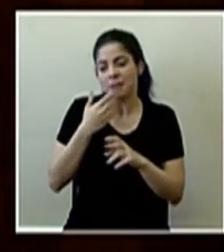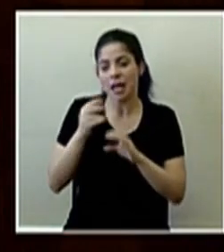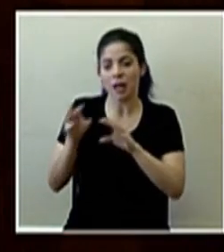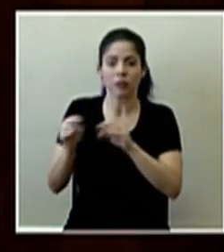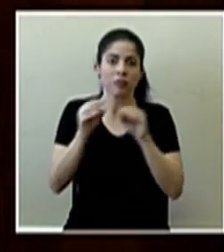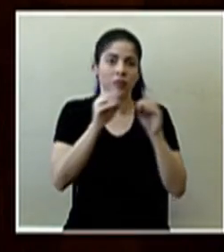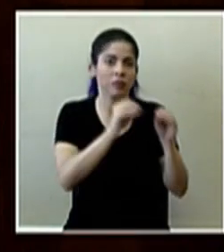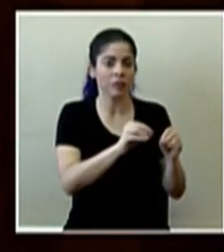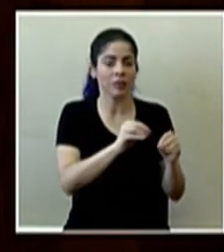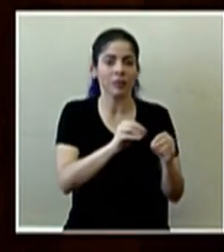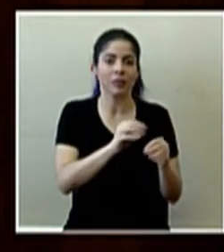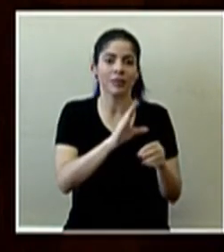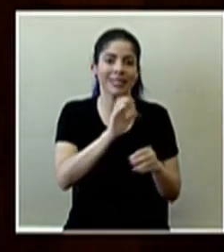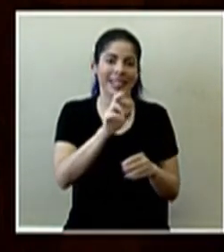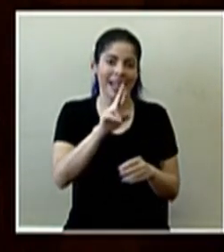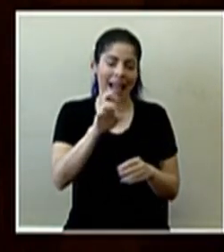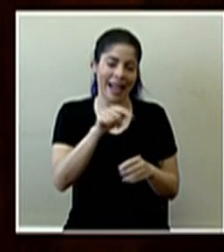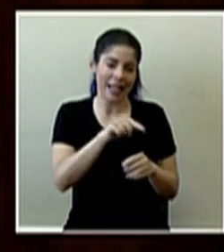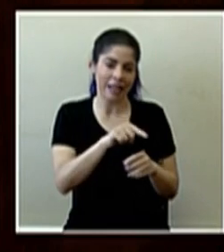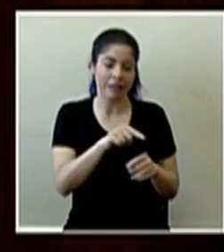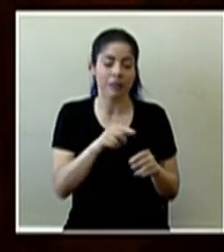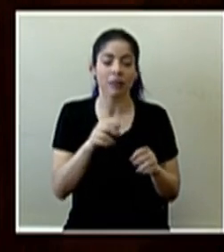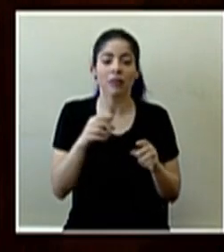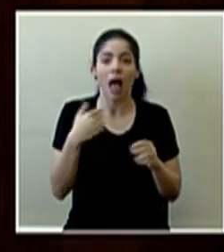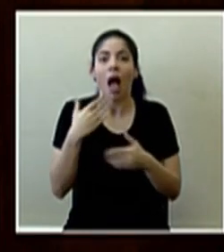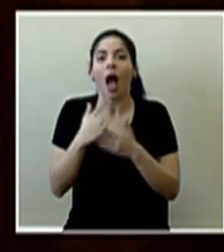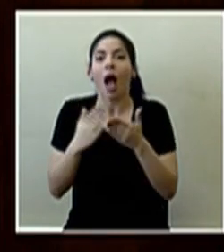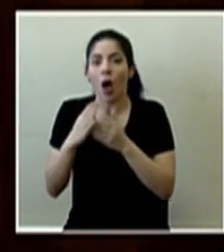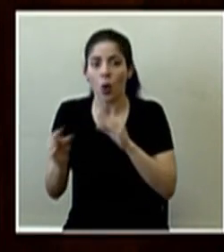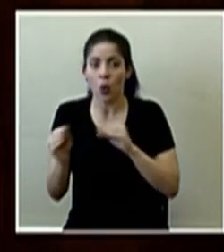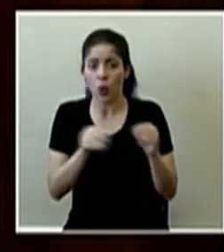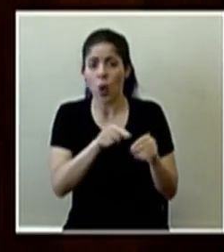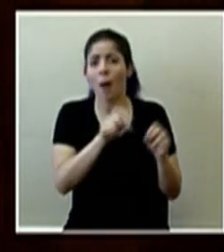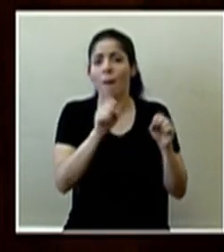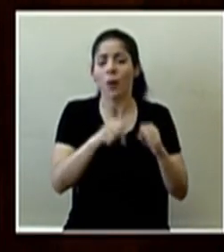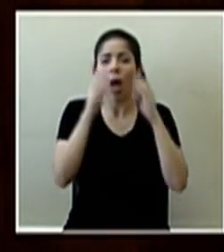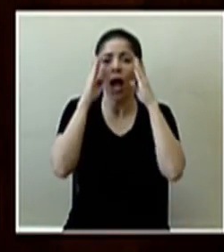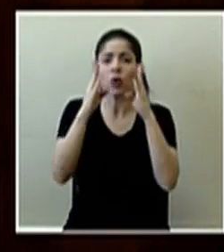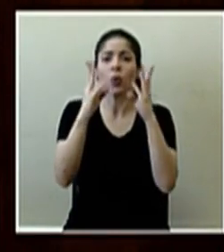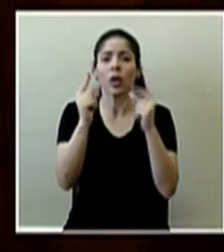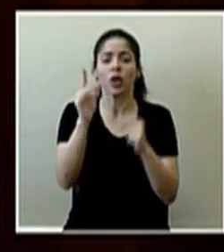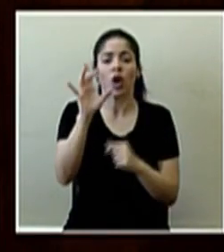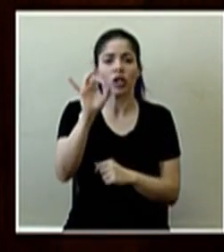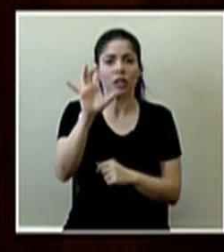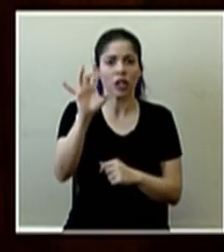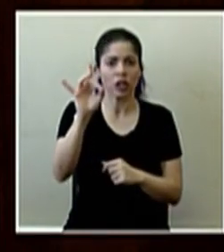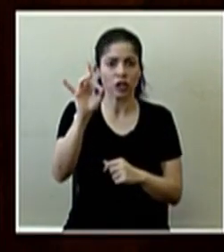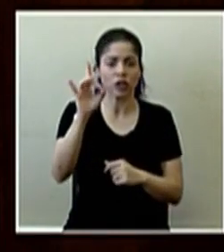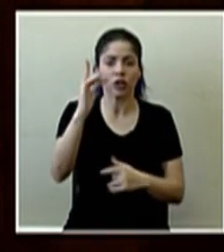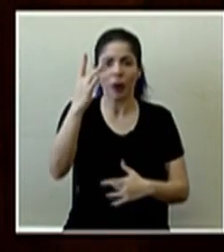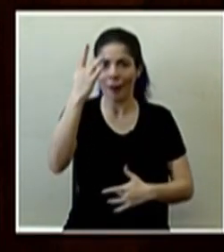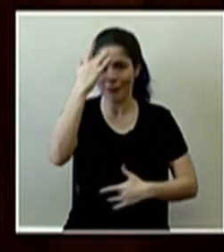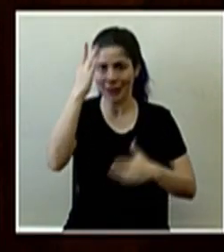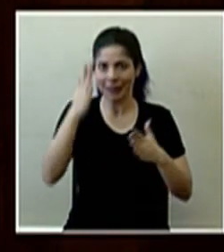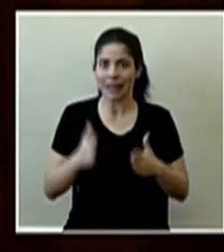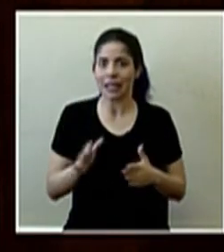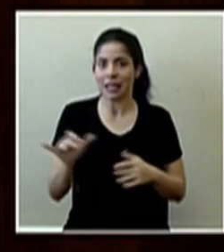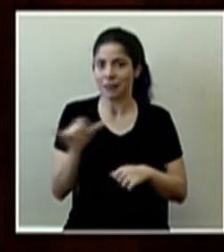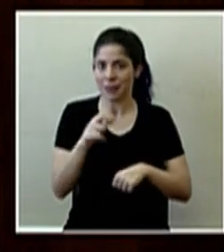el CENARE, que está destinado para eso y tiene una capacidad para atender 88 pacientes